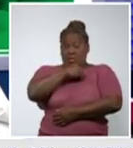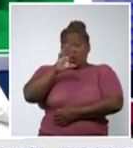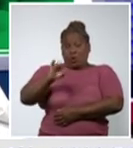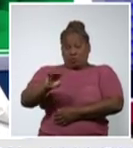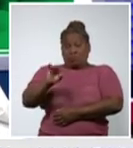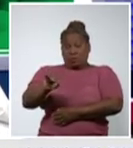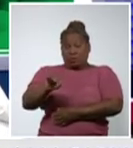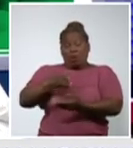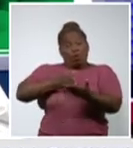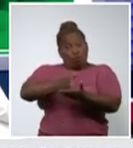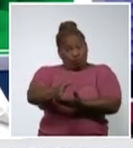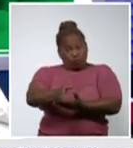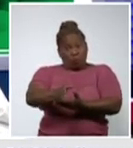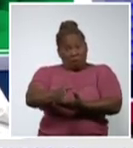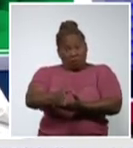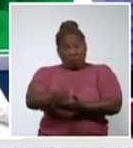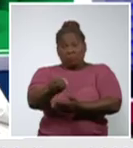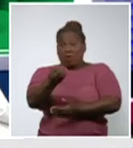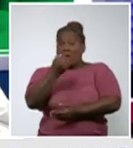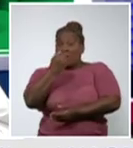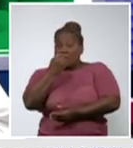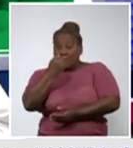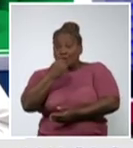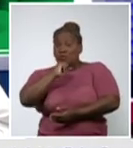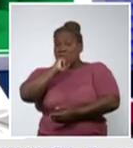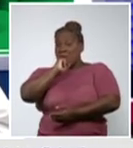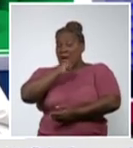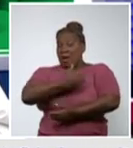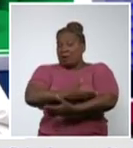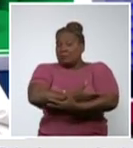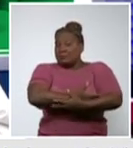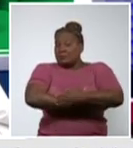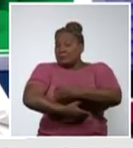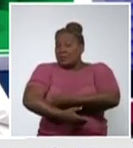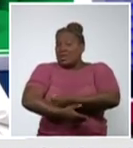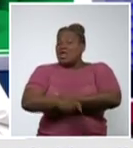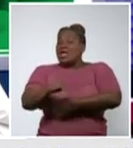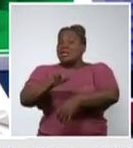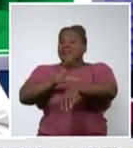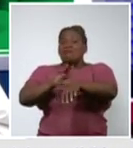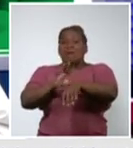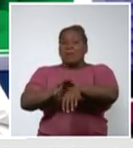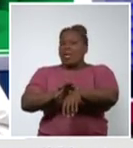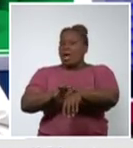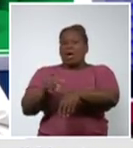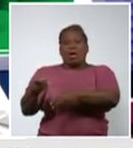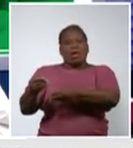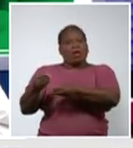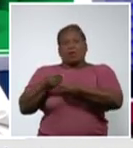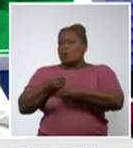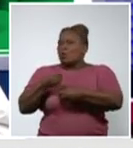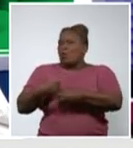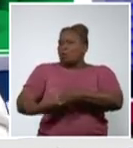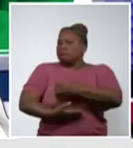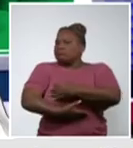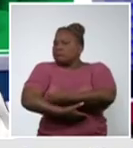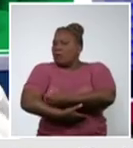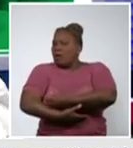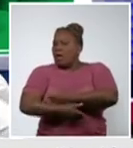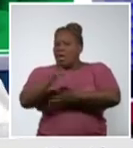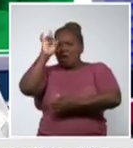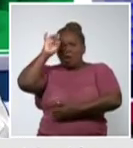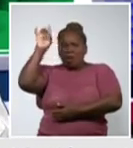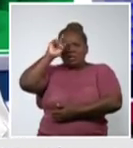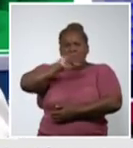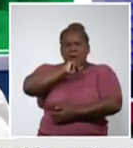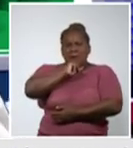materna, porque es que esta enfermedad no se transmite a través de la leche materna. Sí, realmente el